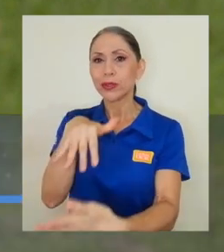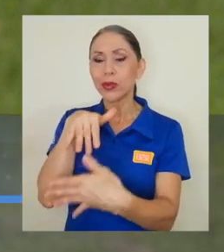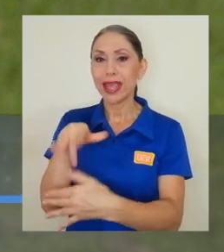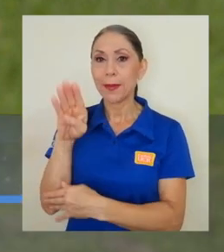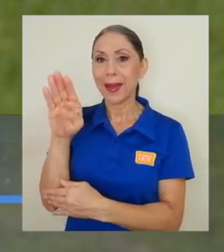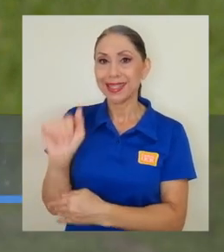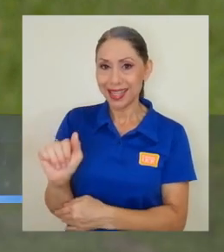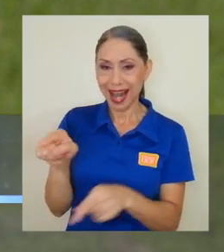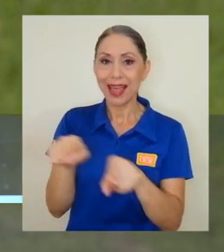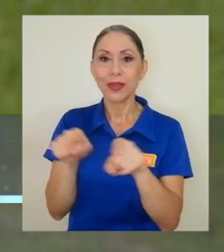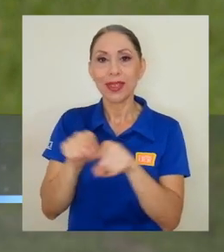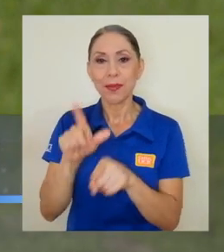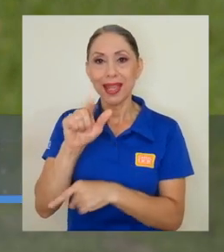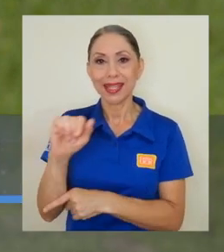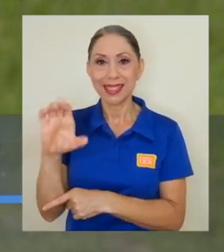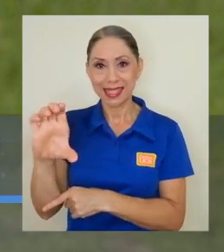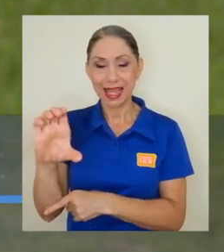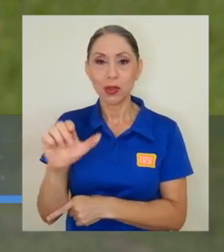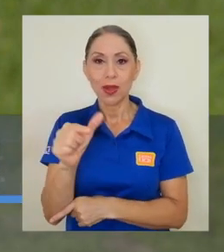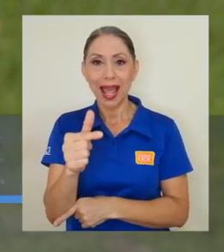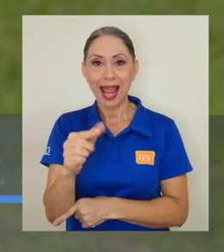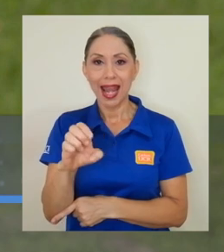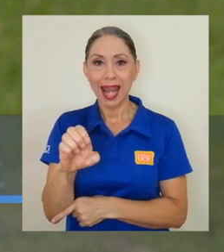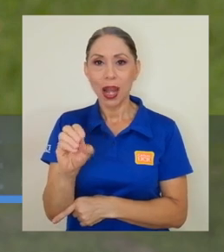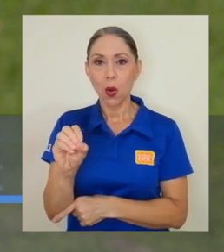bachillerato y licenciatura en geología.